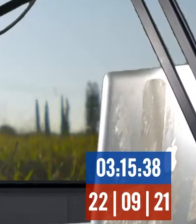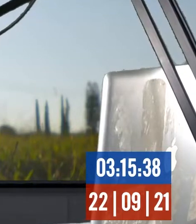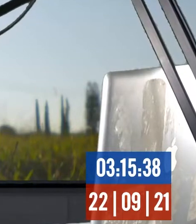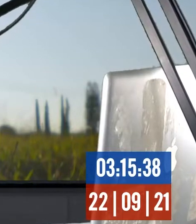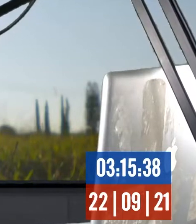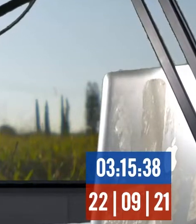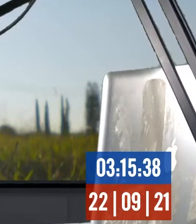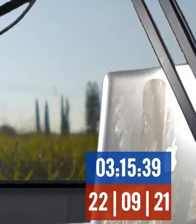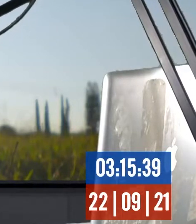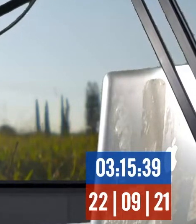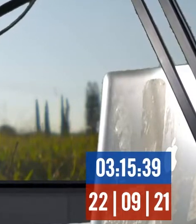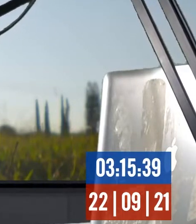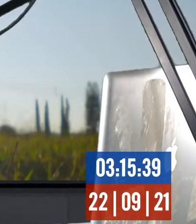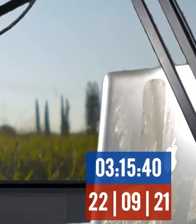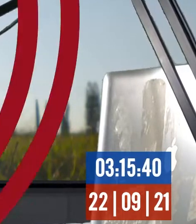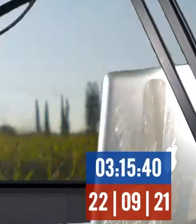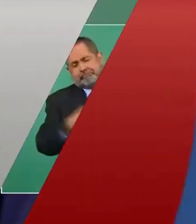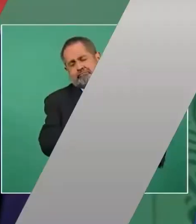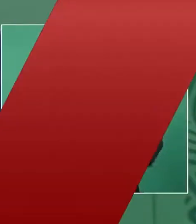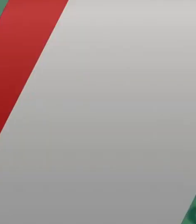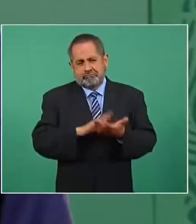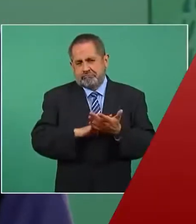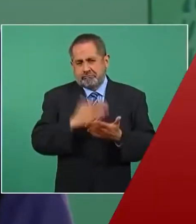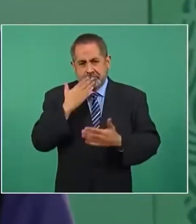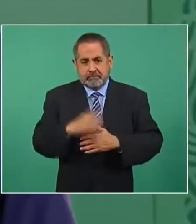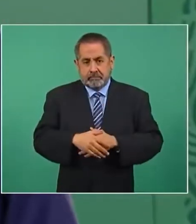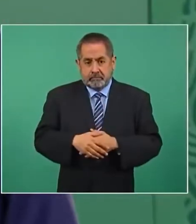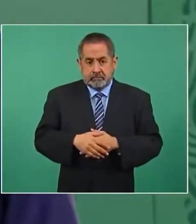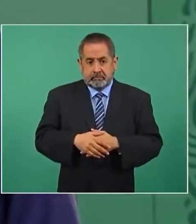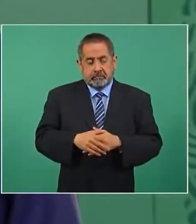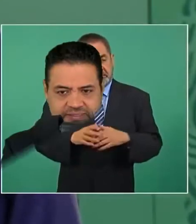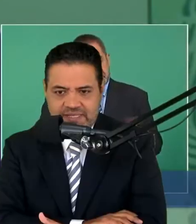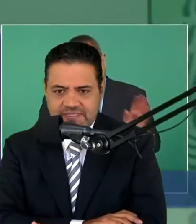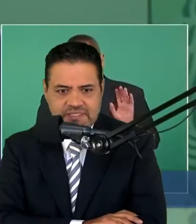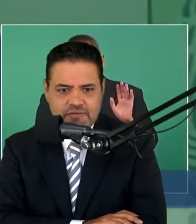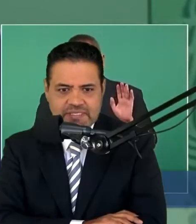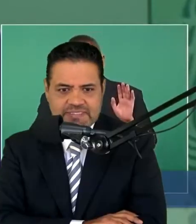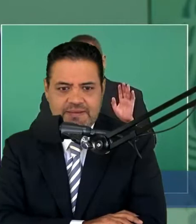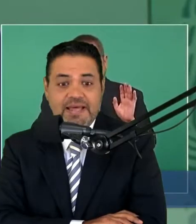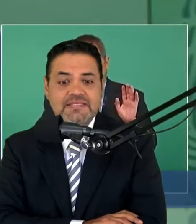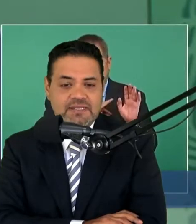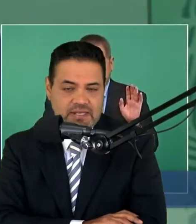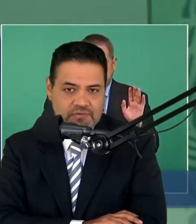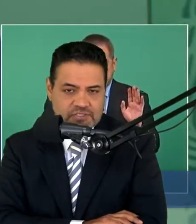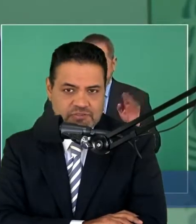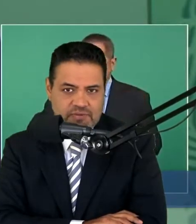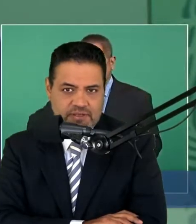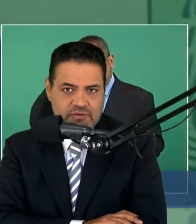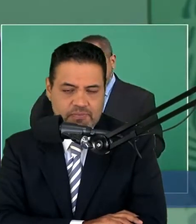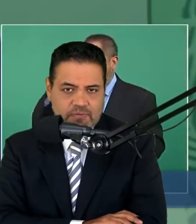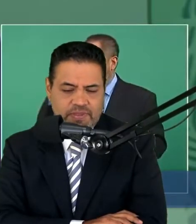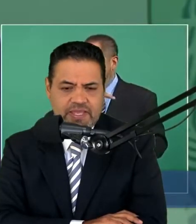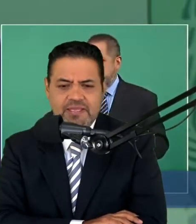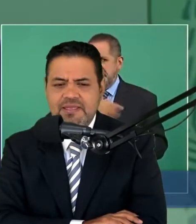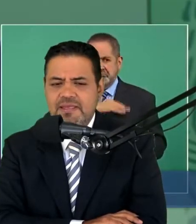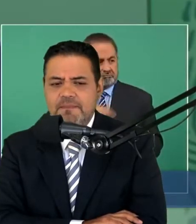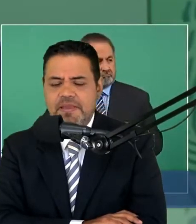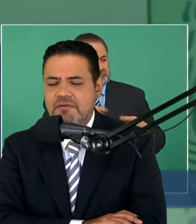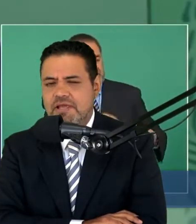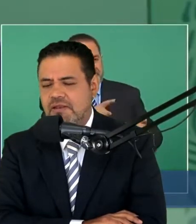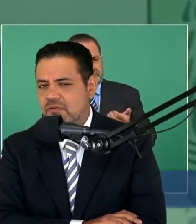de desarrollo por desde por científicos mexicanos el presidente no dio más detalles dijo que se avanza en la elaboración de una vacuna propia